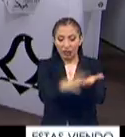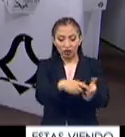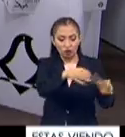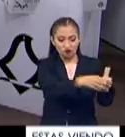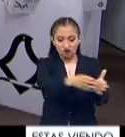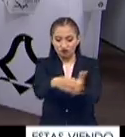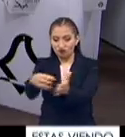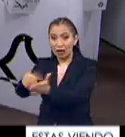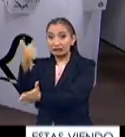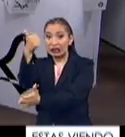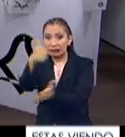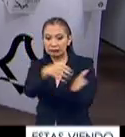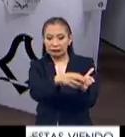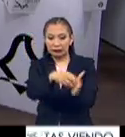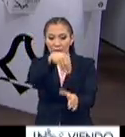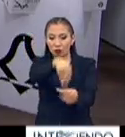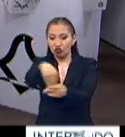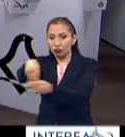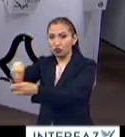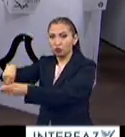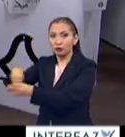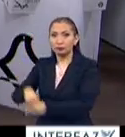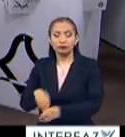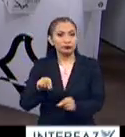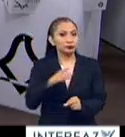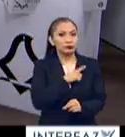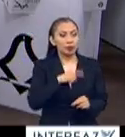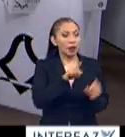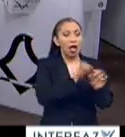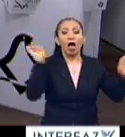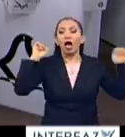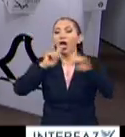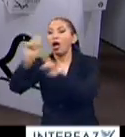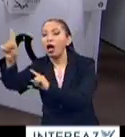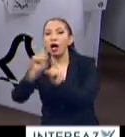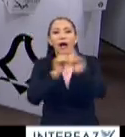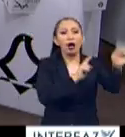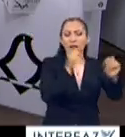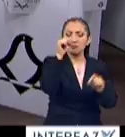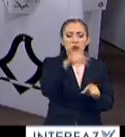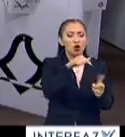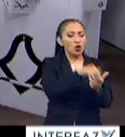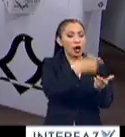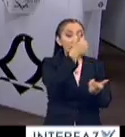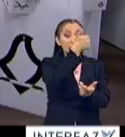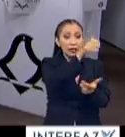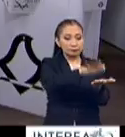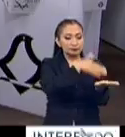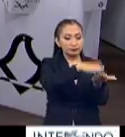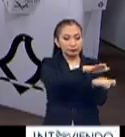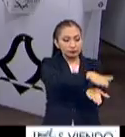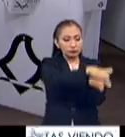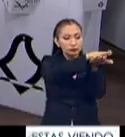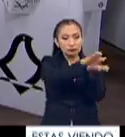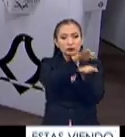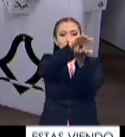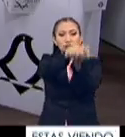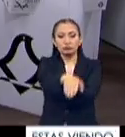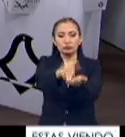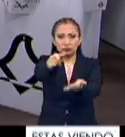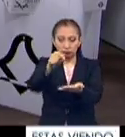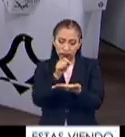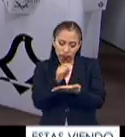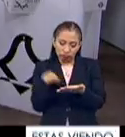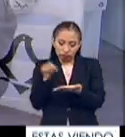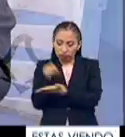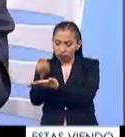Eso es muy importante tenerlo en cuenta. No va a haber ahora sí que tener que correr de una casilla a otra. En el mismo lugar le van a dar las 6 boletas electorales para que ellos lo